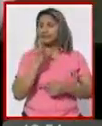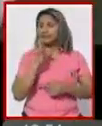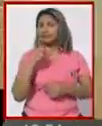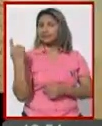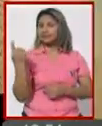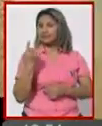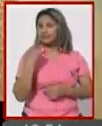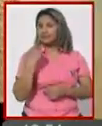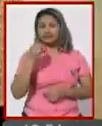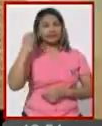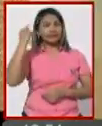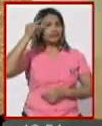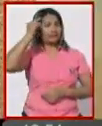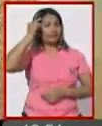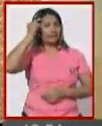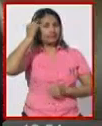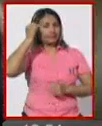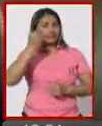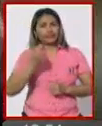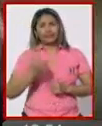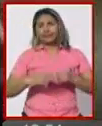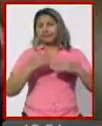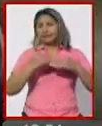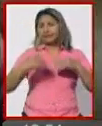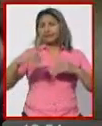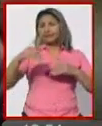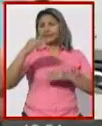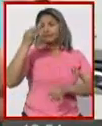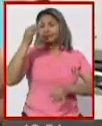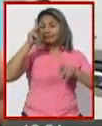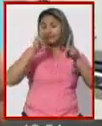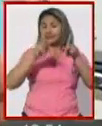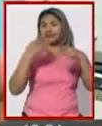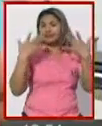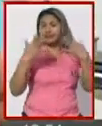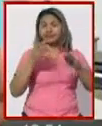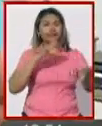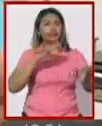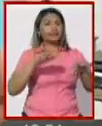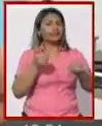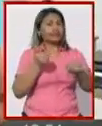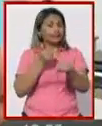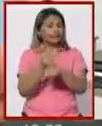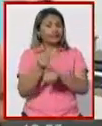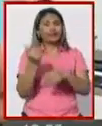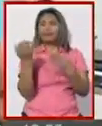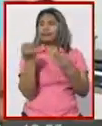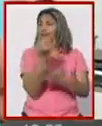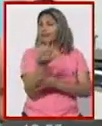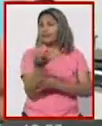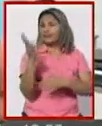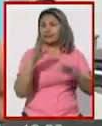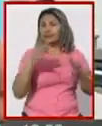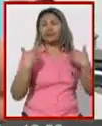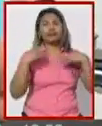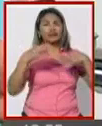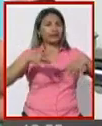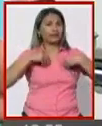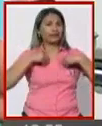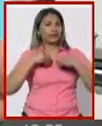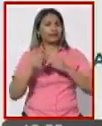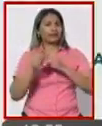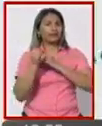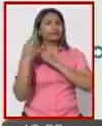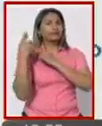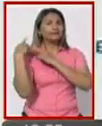pregonamos nosotros como gobierno a la cabeza del presidente Evo. Persona que cometa algún delito, sea de donde sea, venga de donde venga, tiene que asumir su